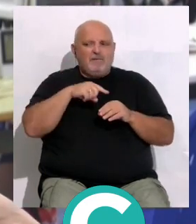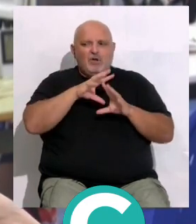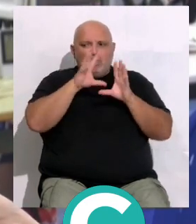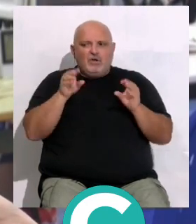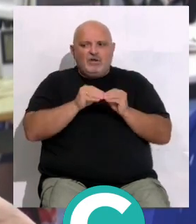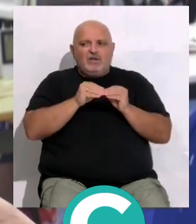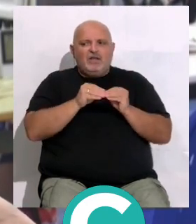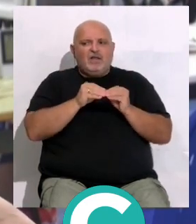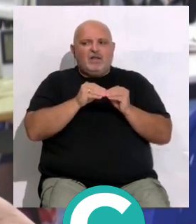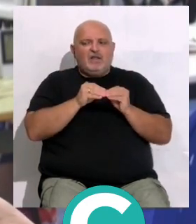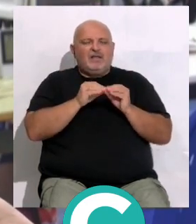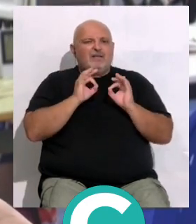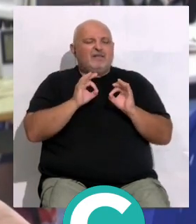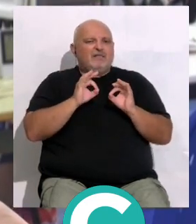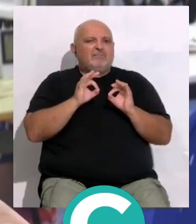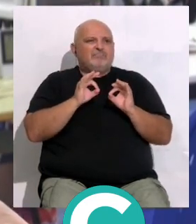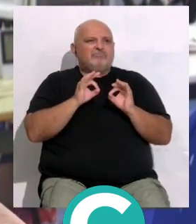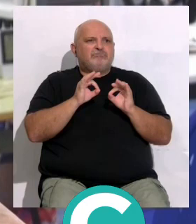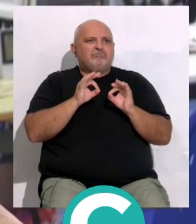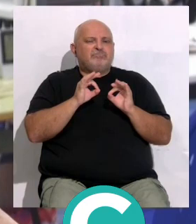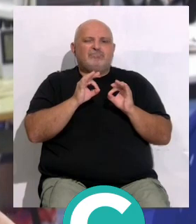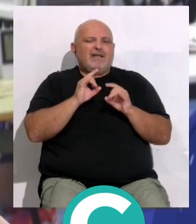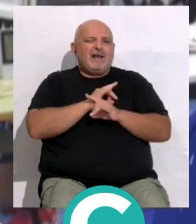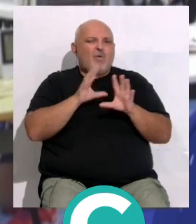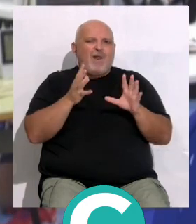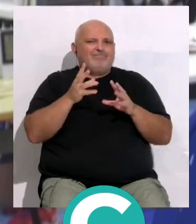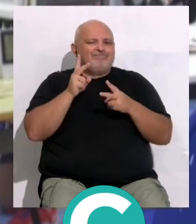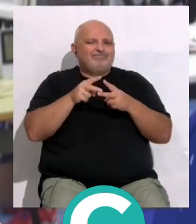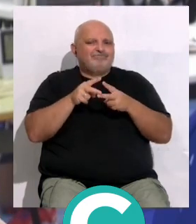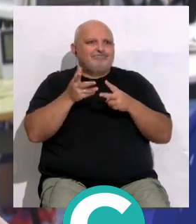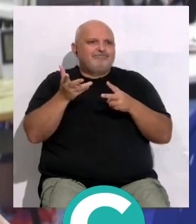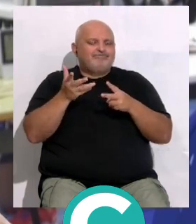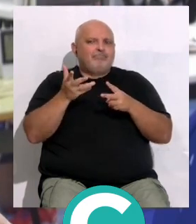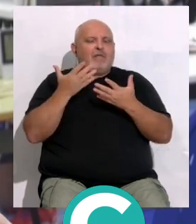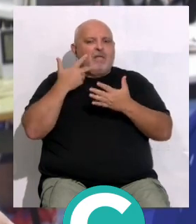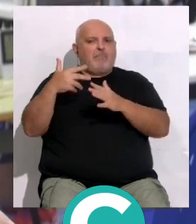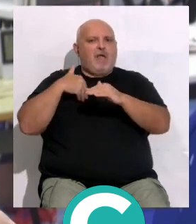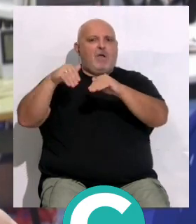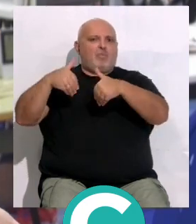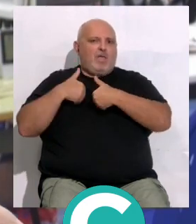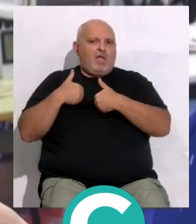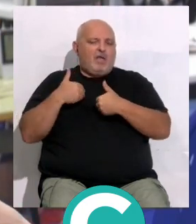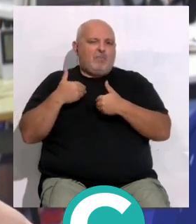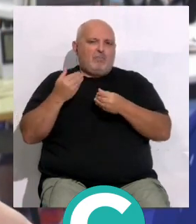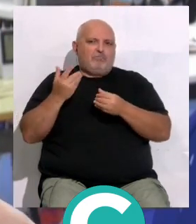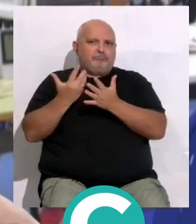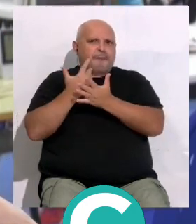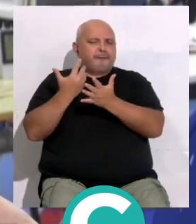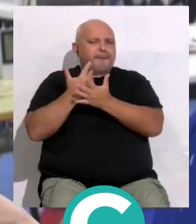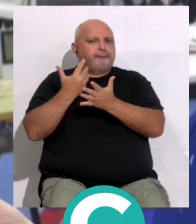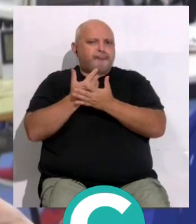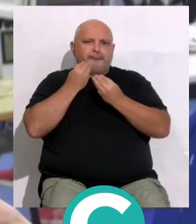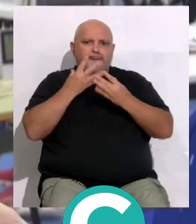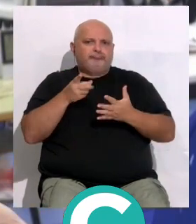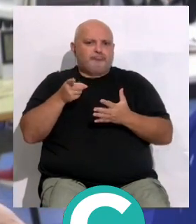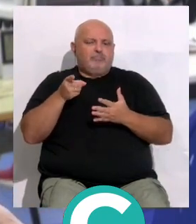conjunto, dieta y ejercicio, no lo tenía claro. Y entonces me han ayudado en el tema del ejercicio,